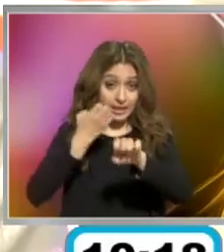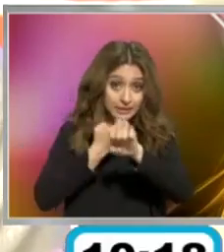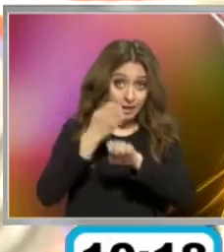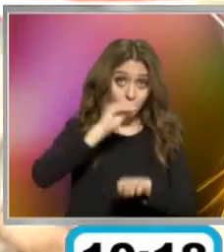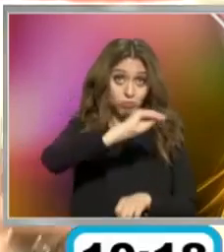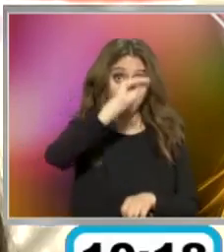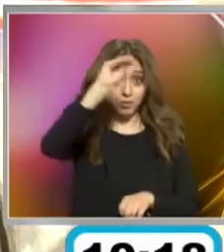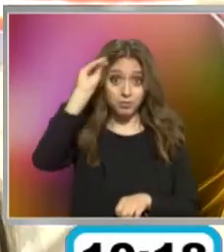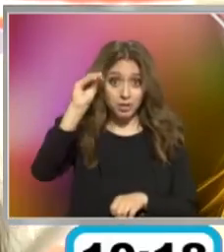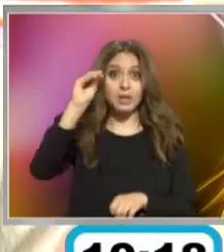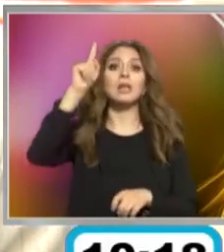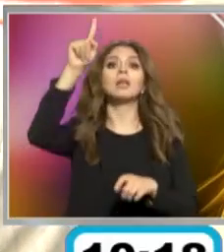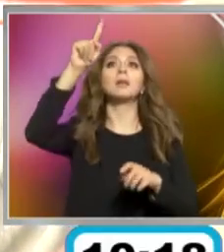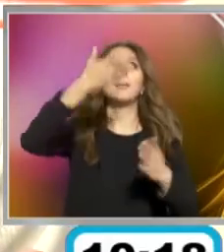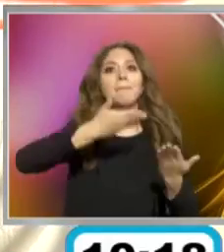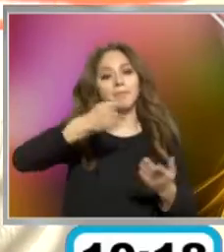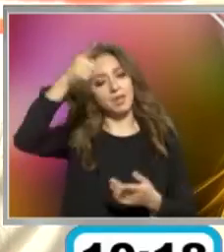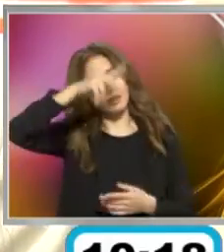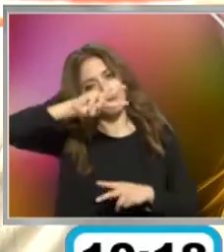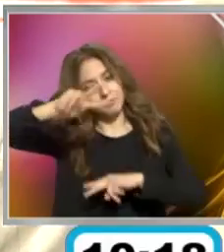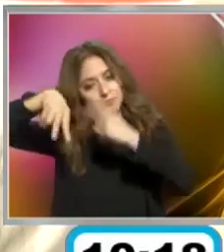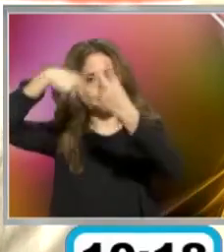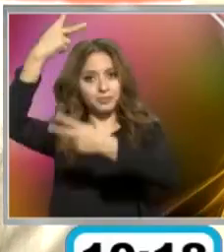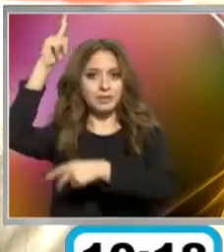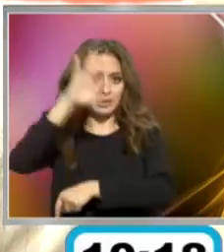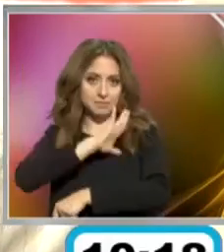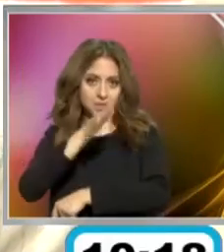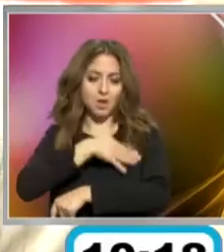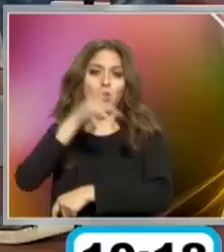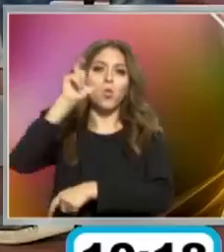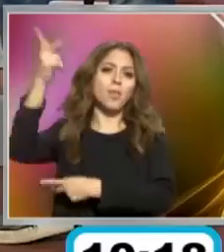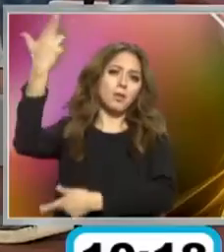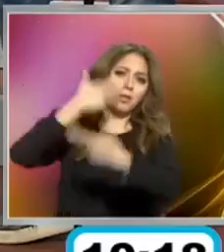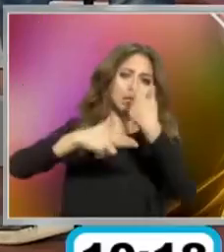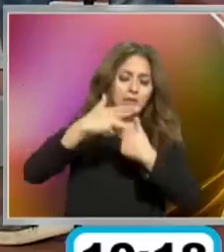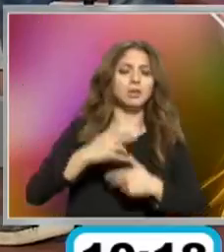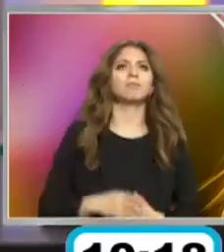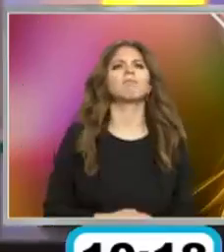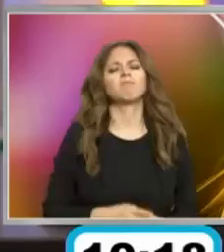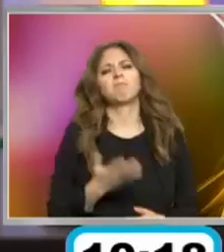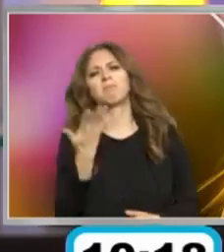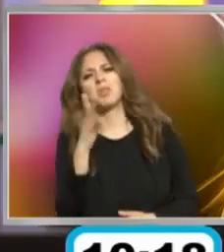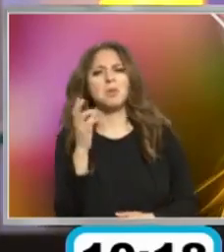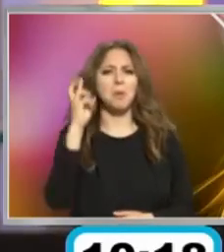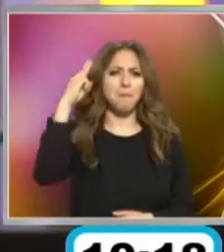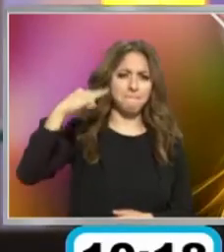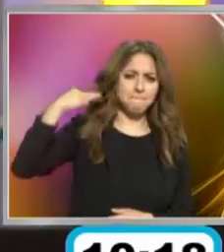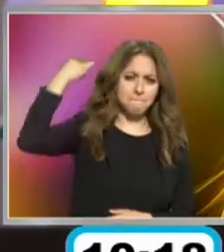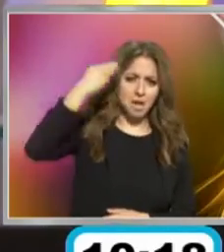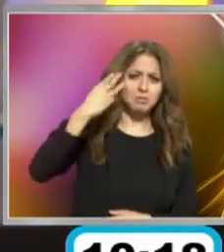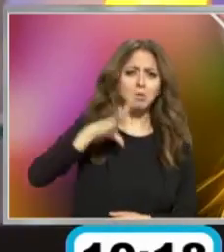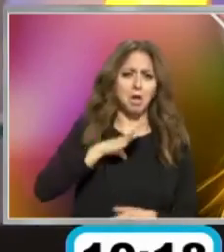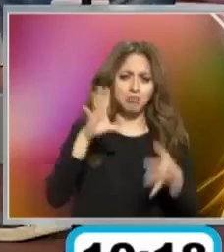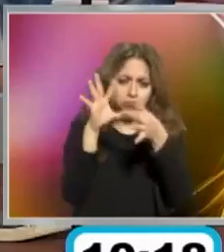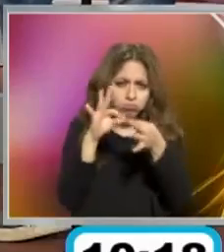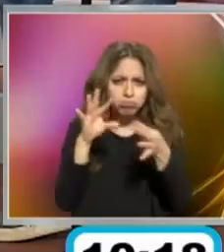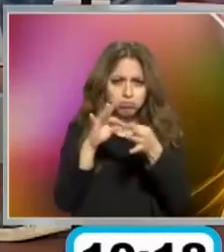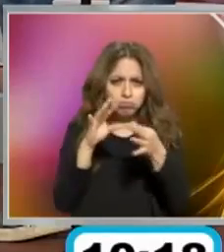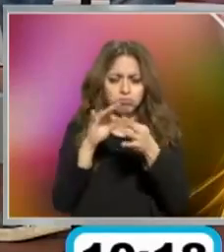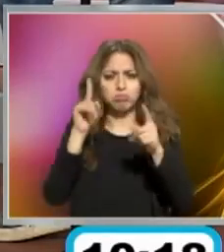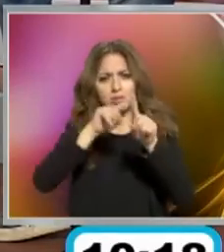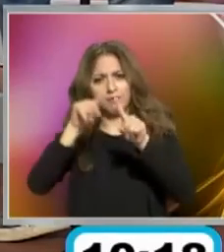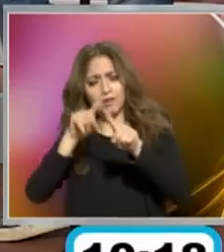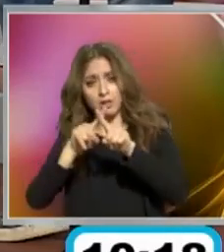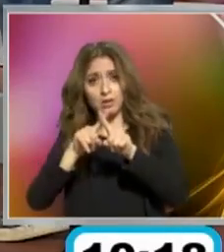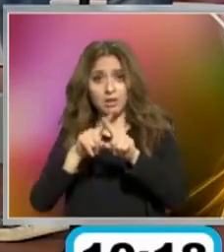España. ¿Y cuándo los tenemos de regreso en México? Pues ya estamos hablando de marzo. Ya tenemos cerradas varias cosillas por Estamos ahí. Tal